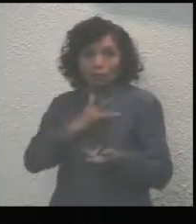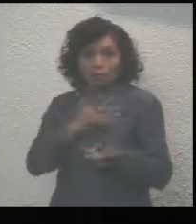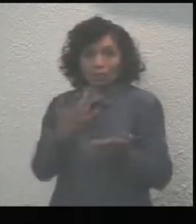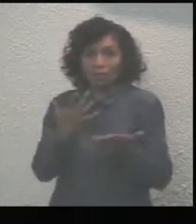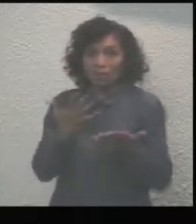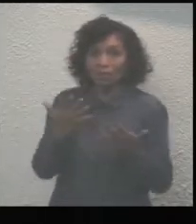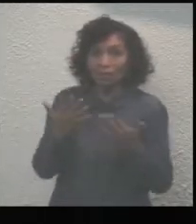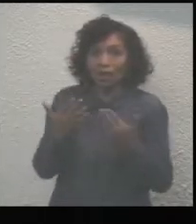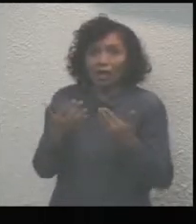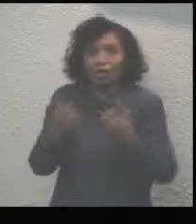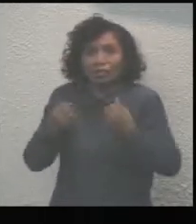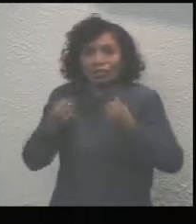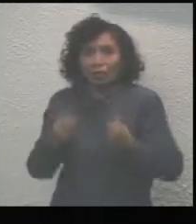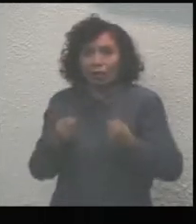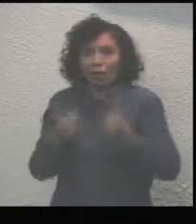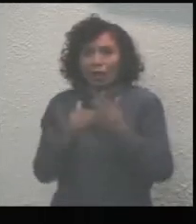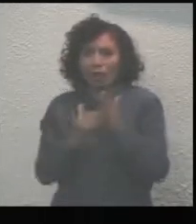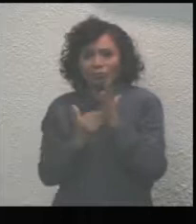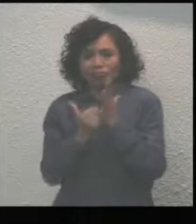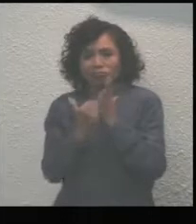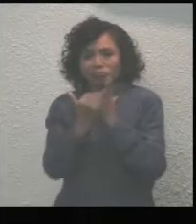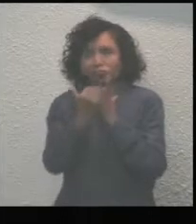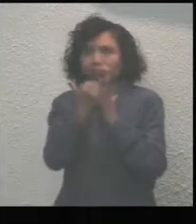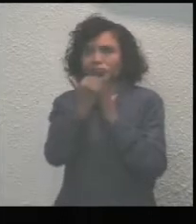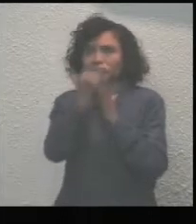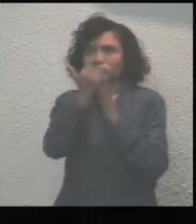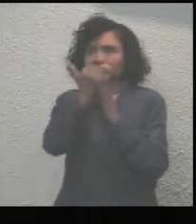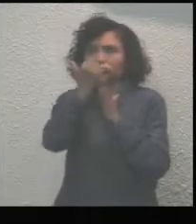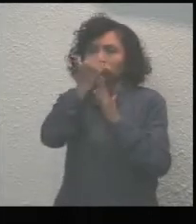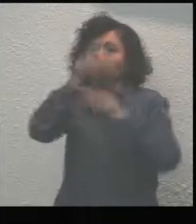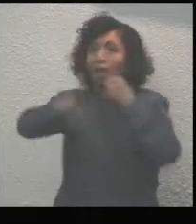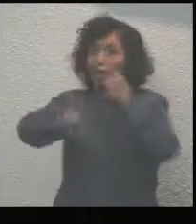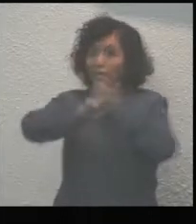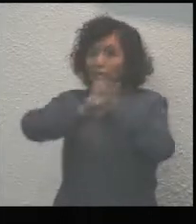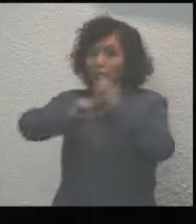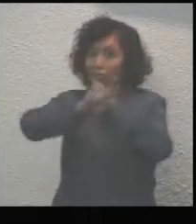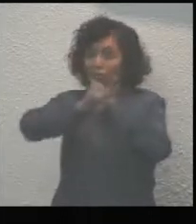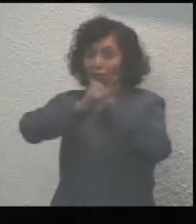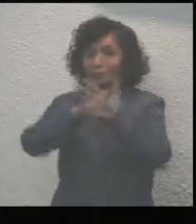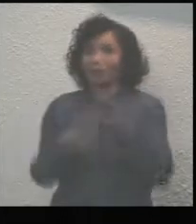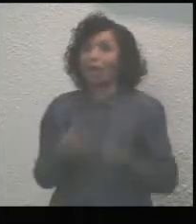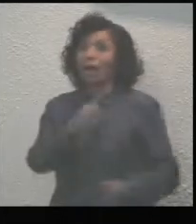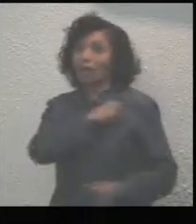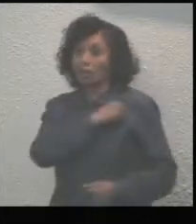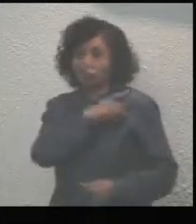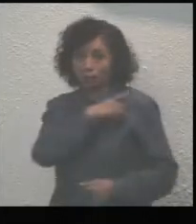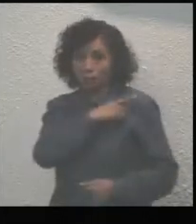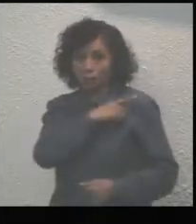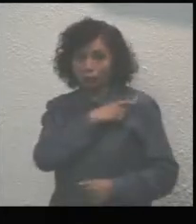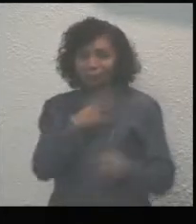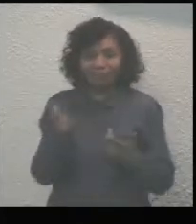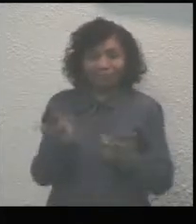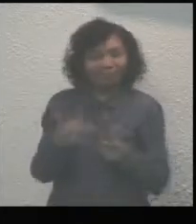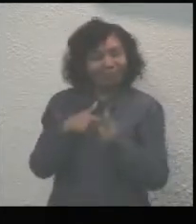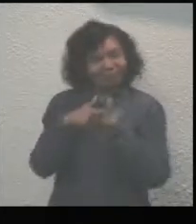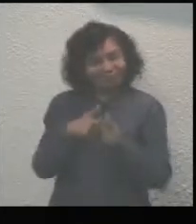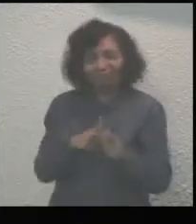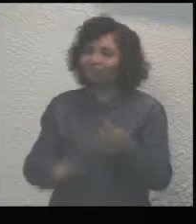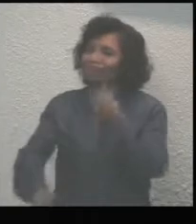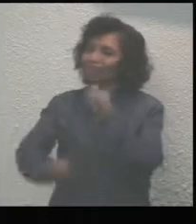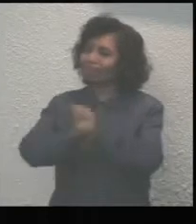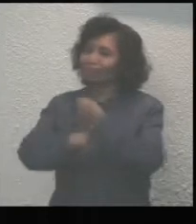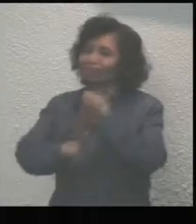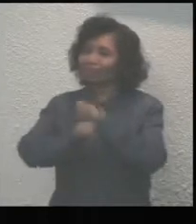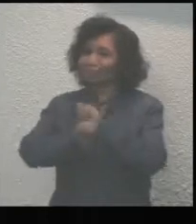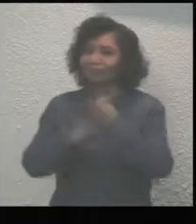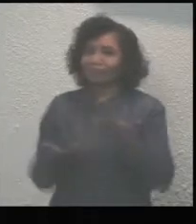el avance del crimen en sus múltiples facetas. La atención a la salud sigue siendo un gran pendiente. así